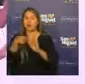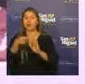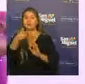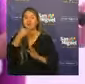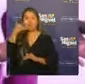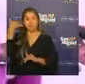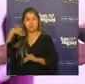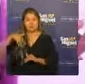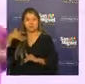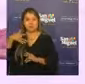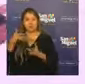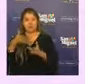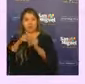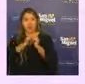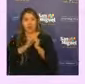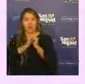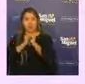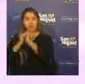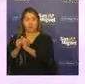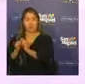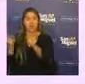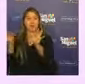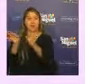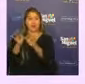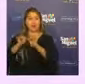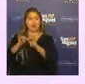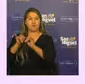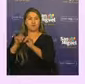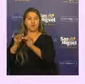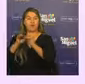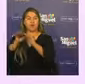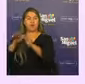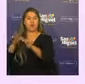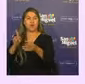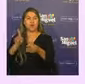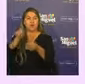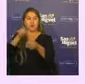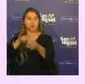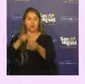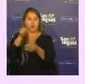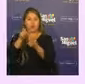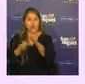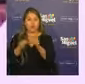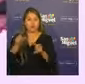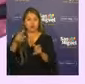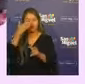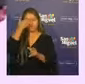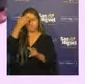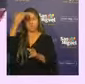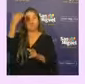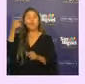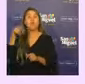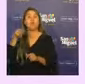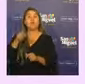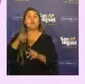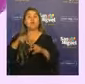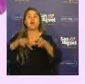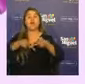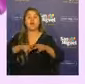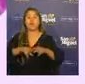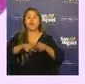importante a la hora de hacer acompañamientos. Y además, lo más importante, que son nuestras herramientas, que